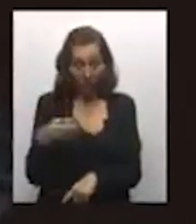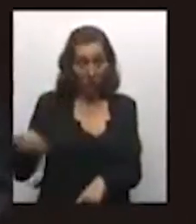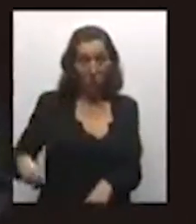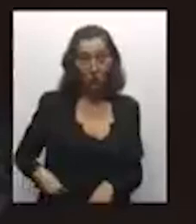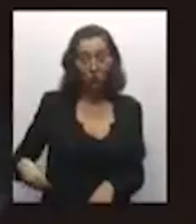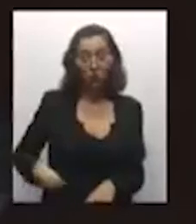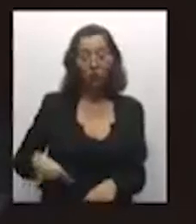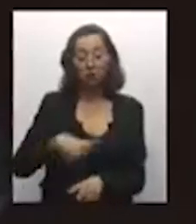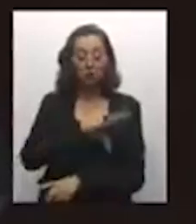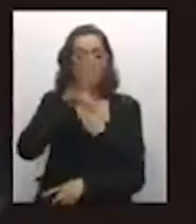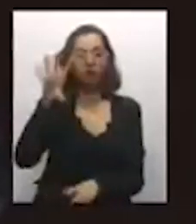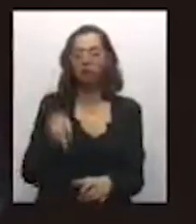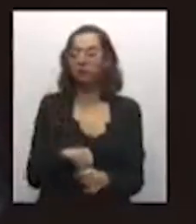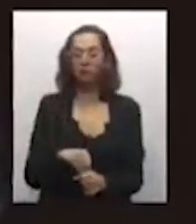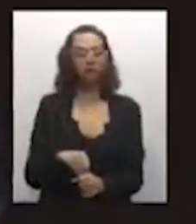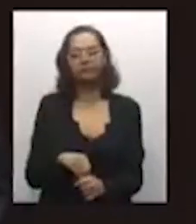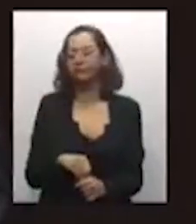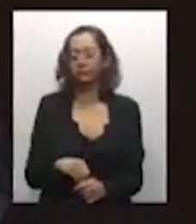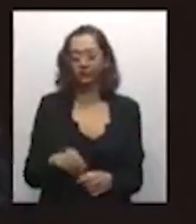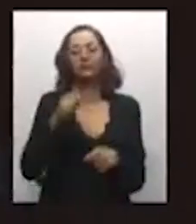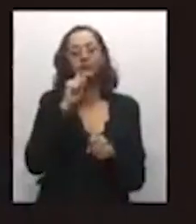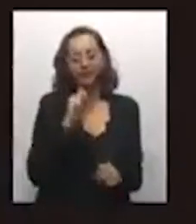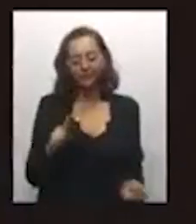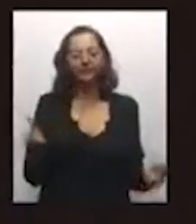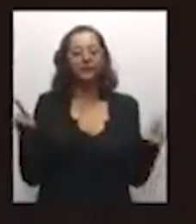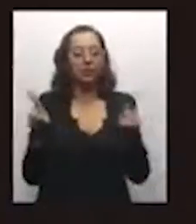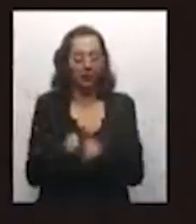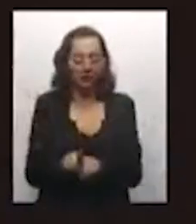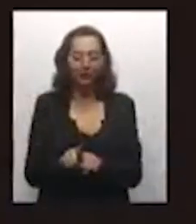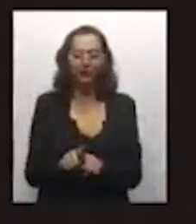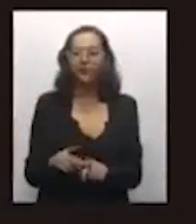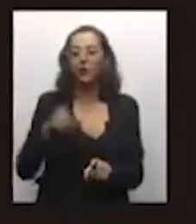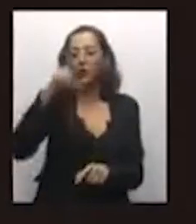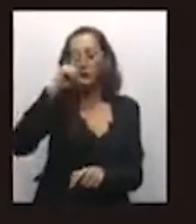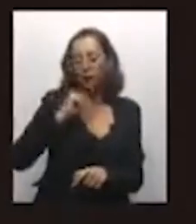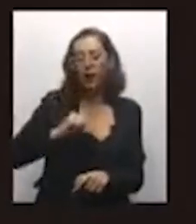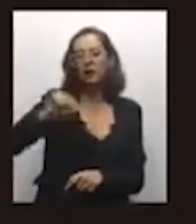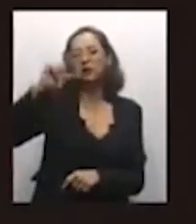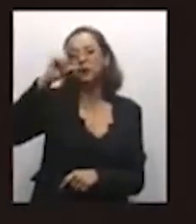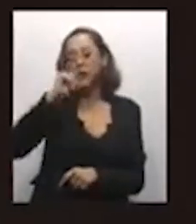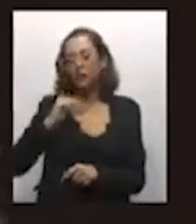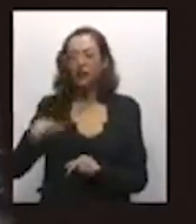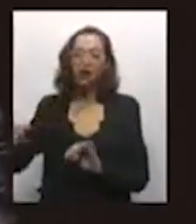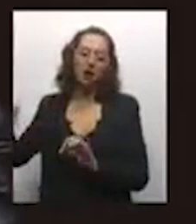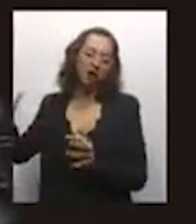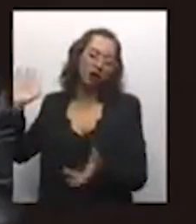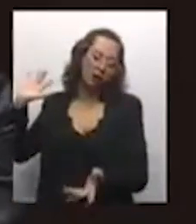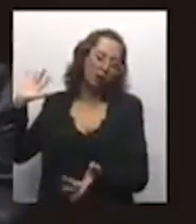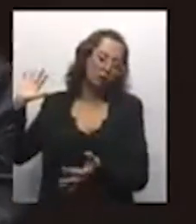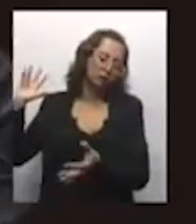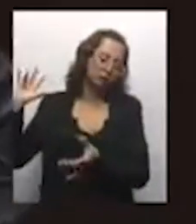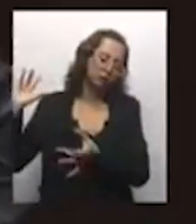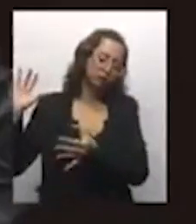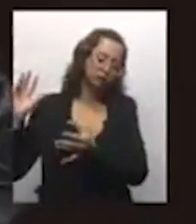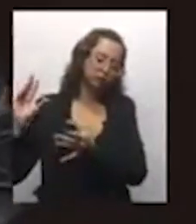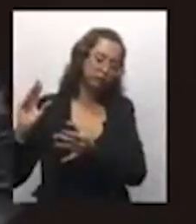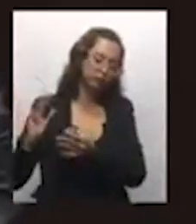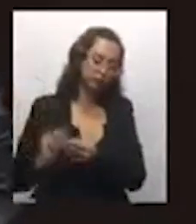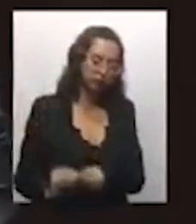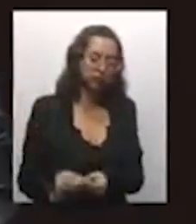expresan en realidad la suma de todas las fallas estructurales de nuestro modelo